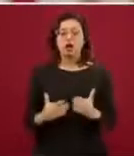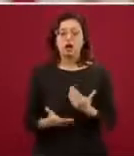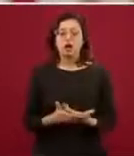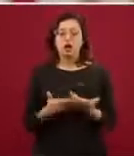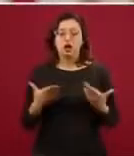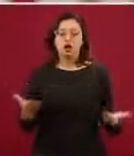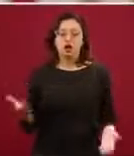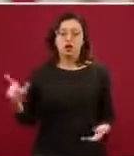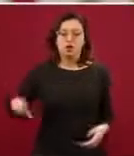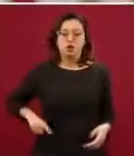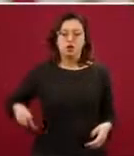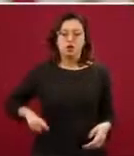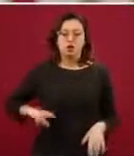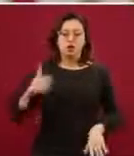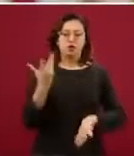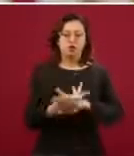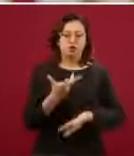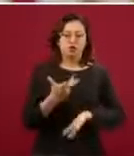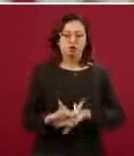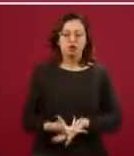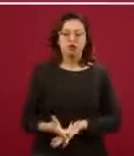de Estados Unidos y de Canadá